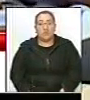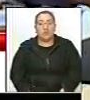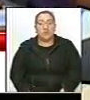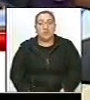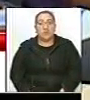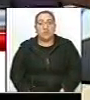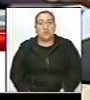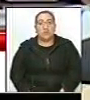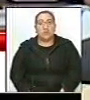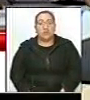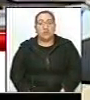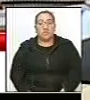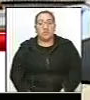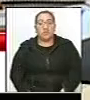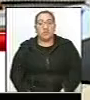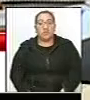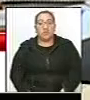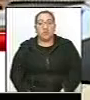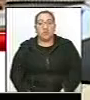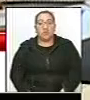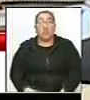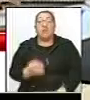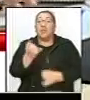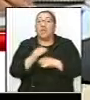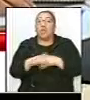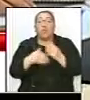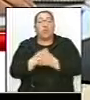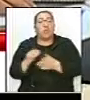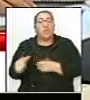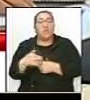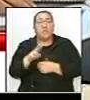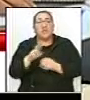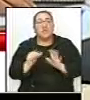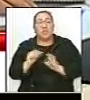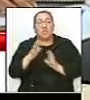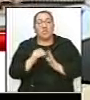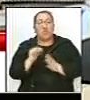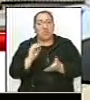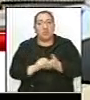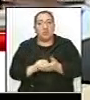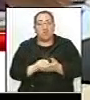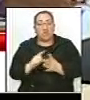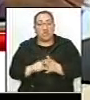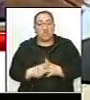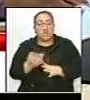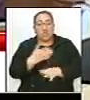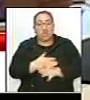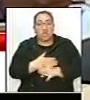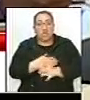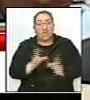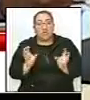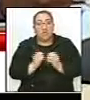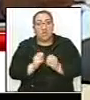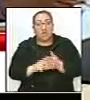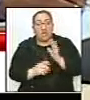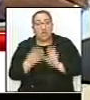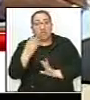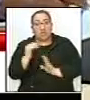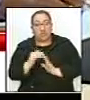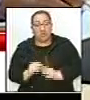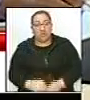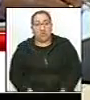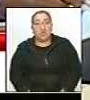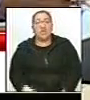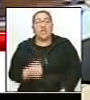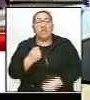el Proyecto Nacional de Innovación en Pesca, de un presupuesto de 26 millones previstos inicialmente, ajustados a 14 millones,